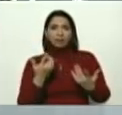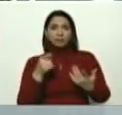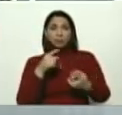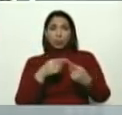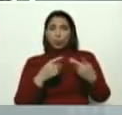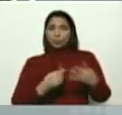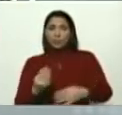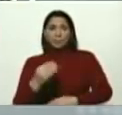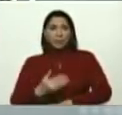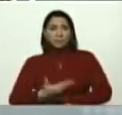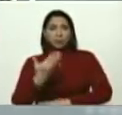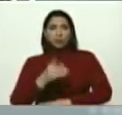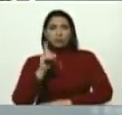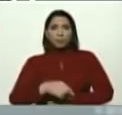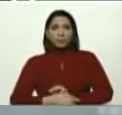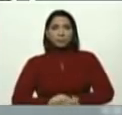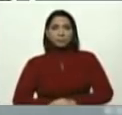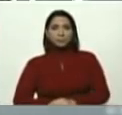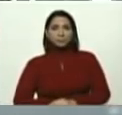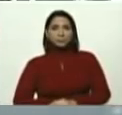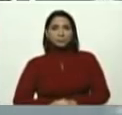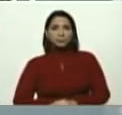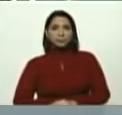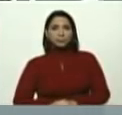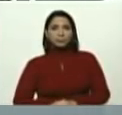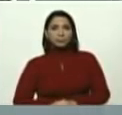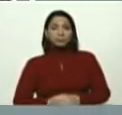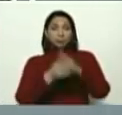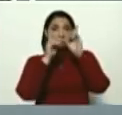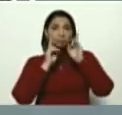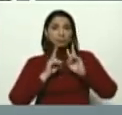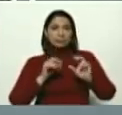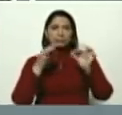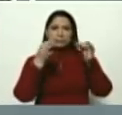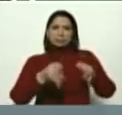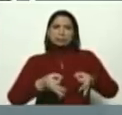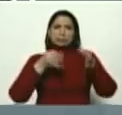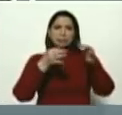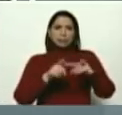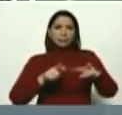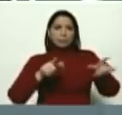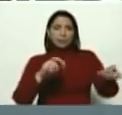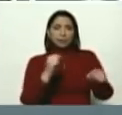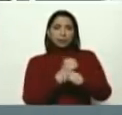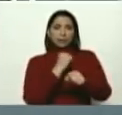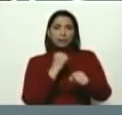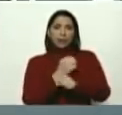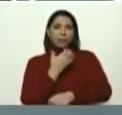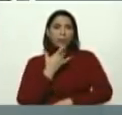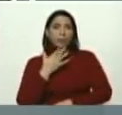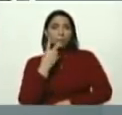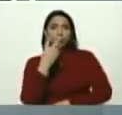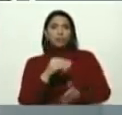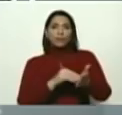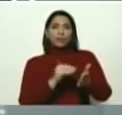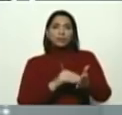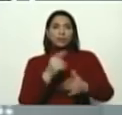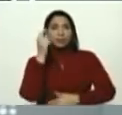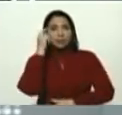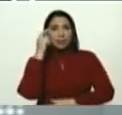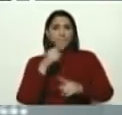más importantes, además de la higienización periódica de los espacios de trabajo, al menos 2 veces al día,